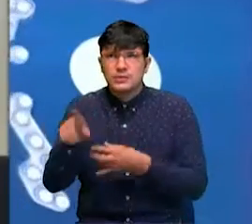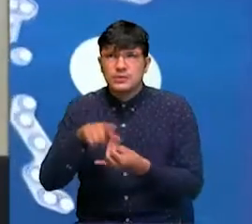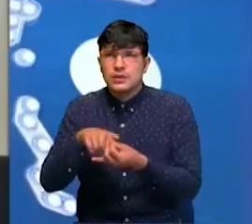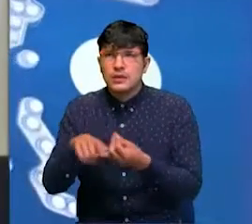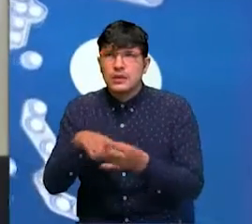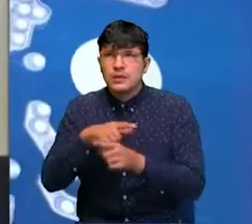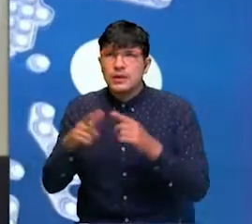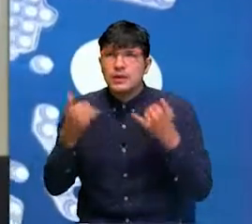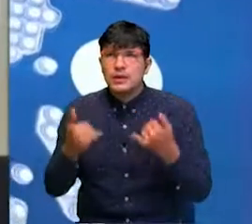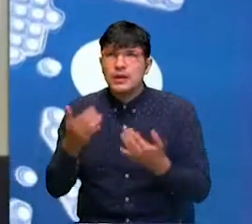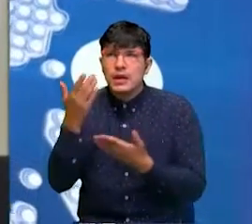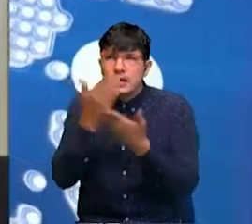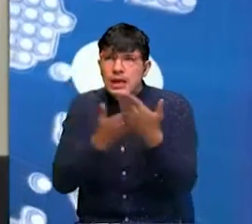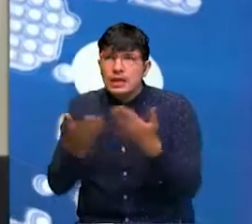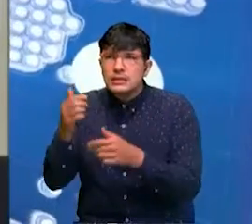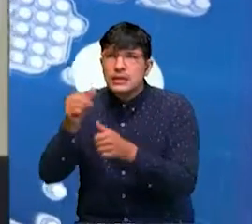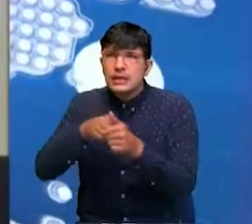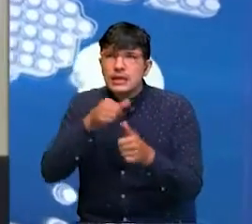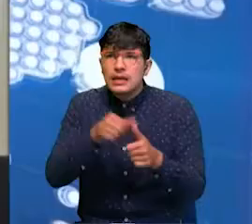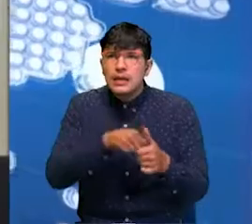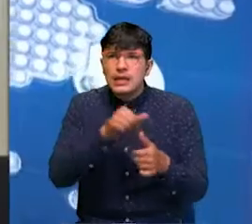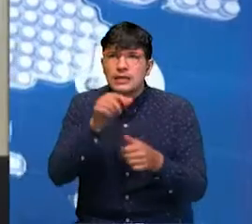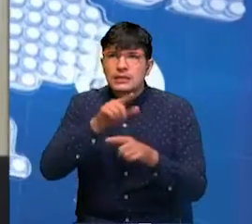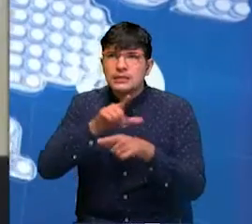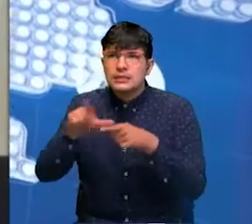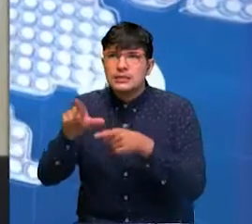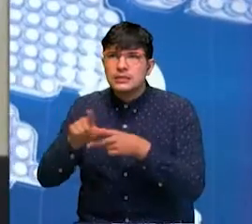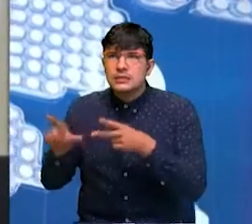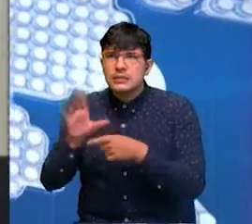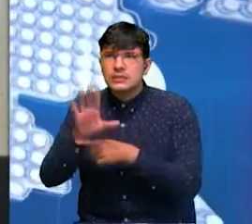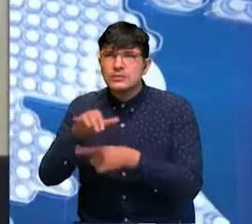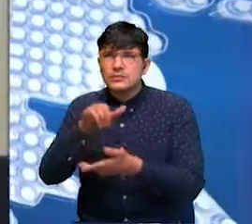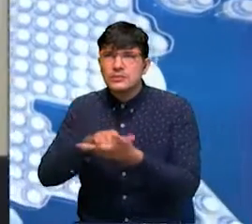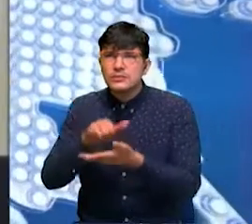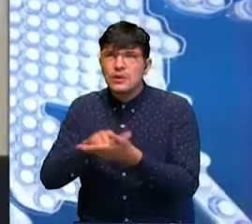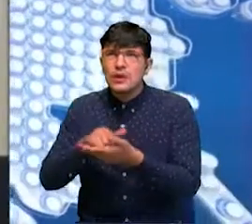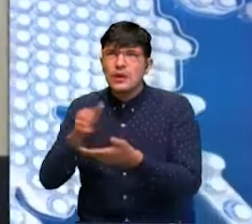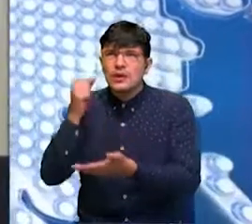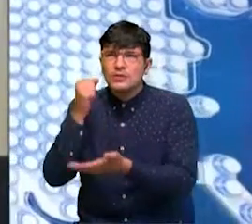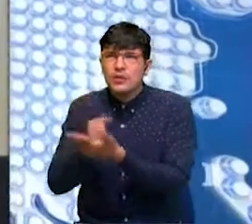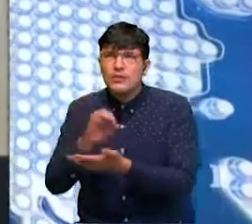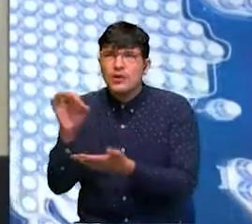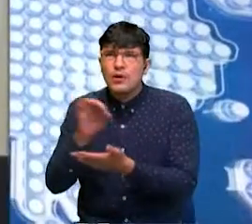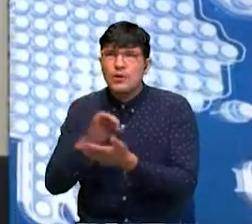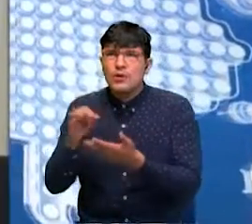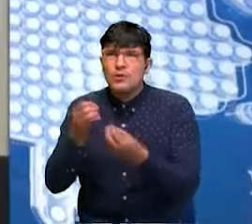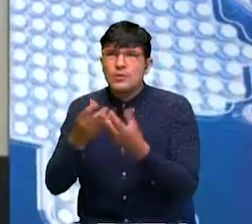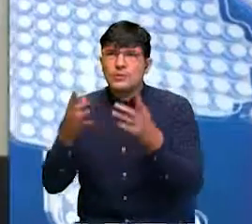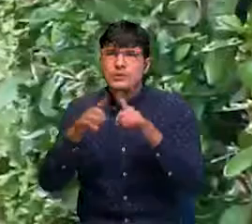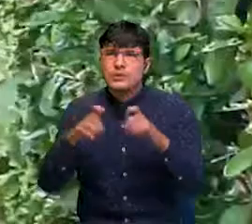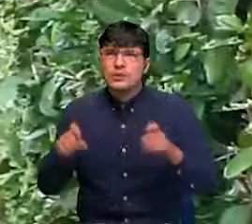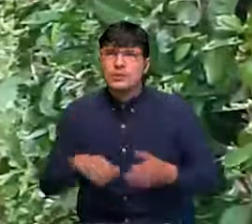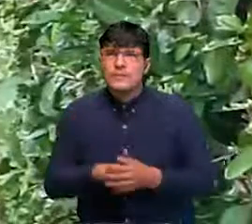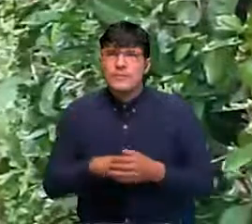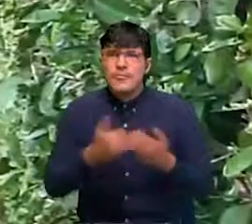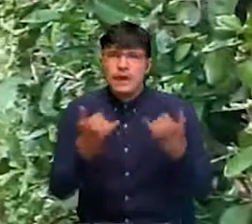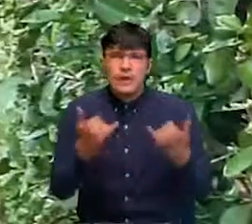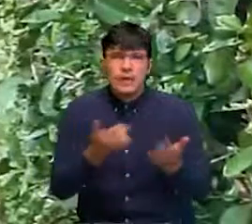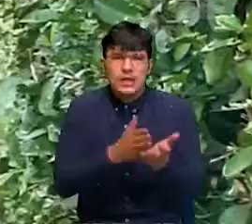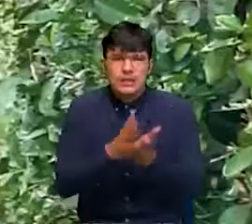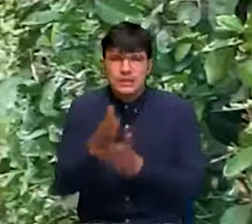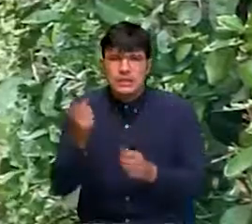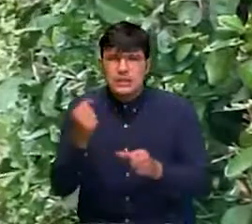autoridades estudian cada semana en una mesa esos fenómenos como el hurto y el homicidio. Las autoridades siguen trabajando para